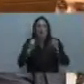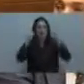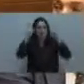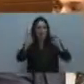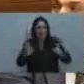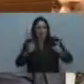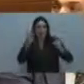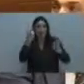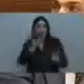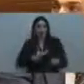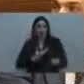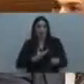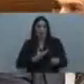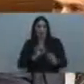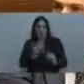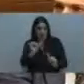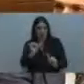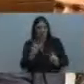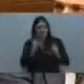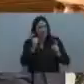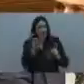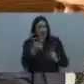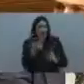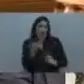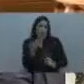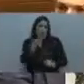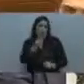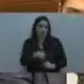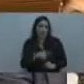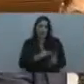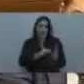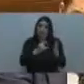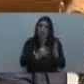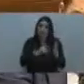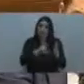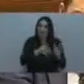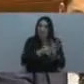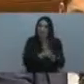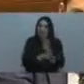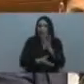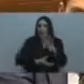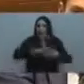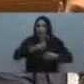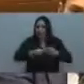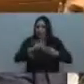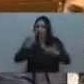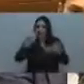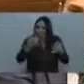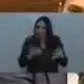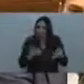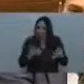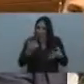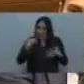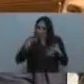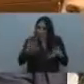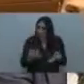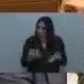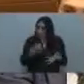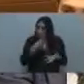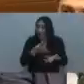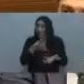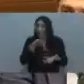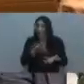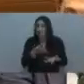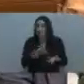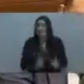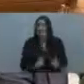del Ayuntamiento de Gijón, y que incluso ese proyecto ya se esté traduciendo en hechos reales y concretos, en realidades, porque ya se han